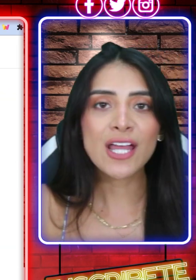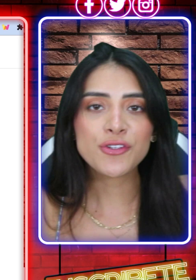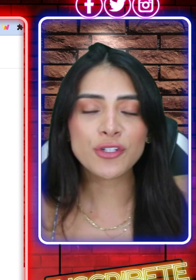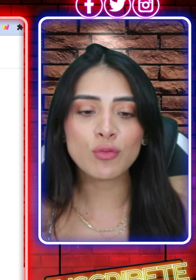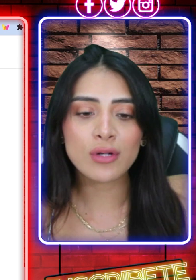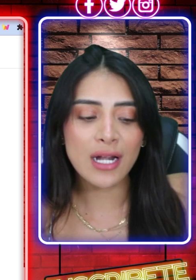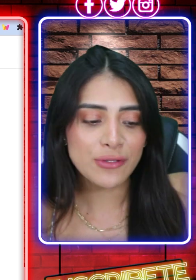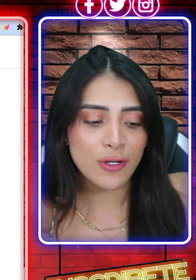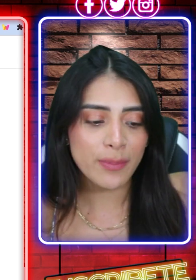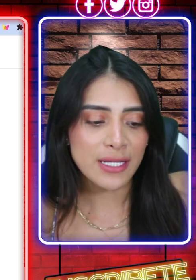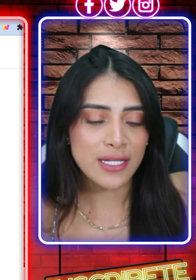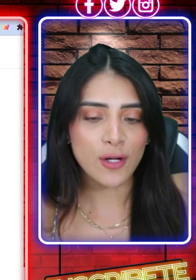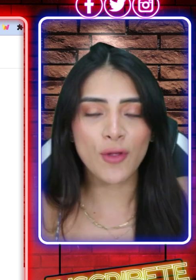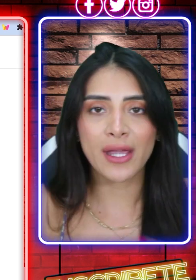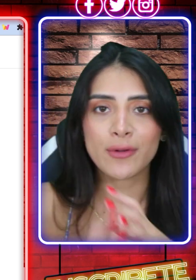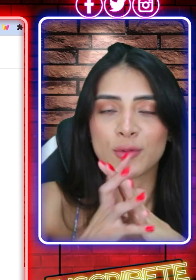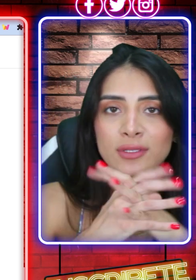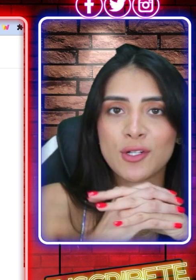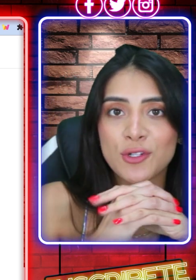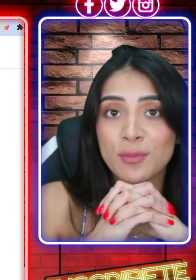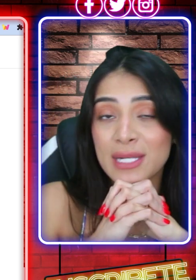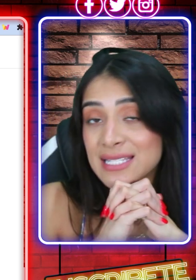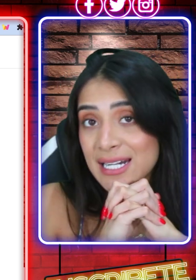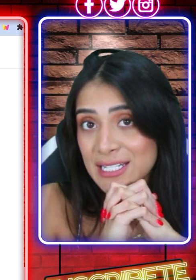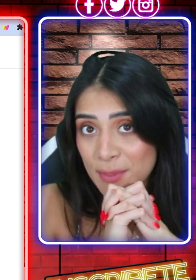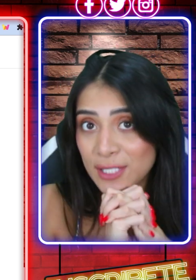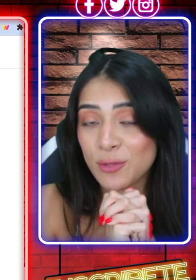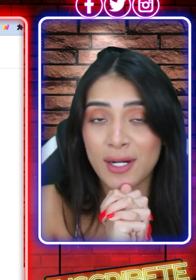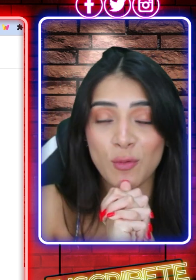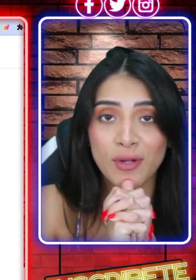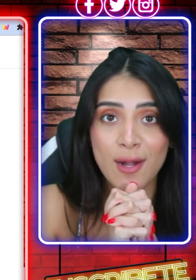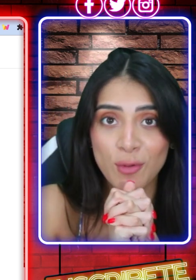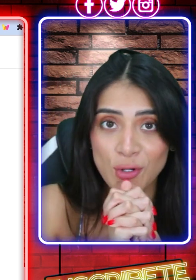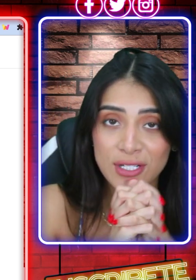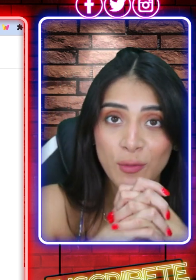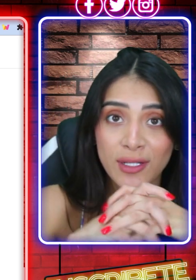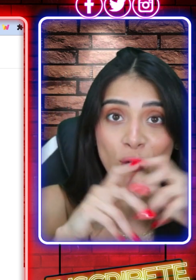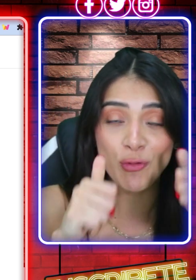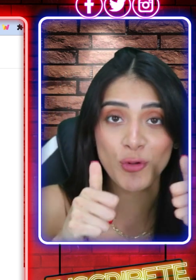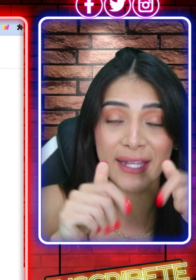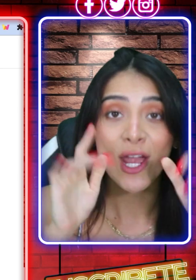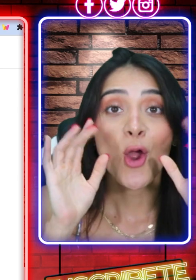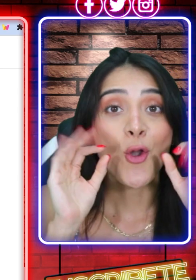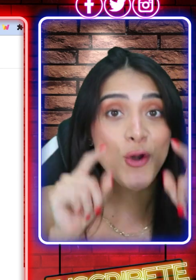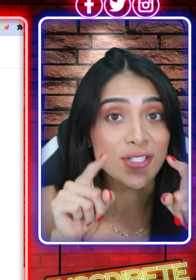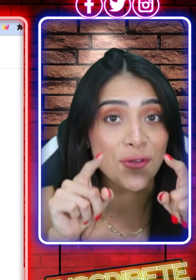Familia, yo soy Juncal, sonó para el charro. Deja unos comentarios qué opinas al respecto. Y para Juncal Vlogs, recuerda que con